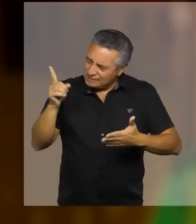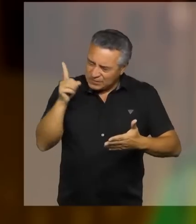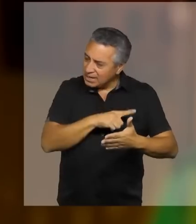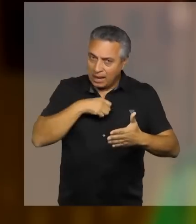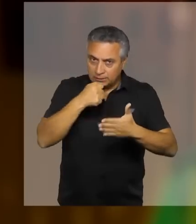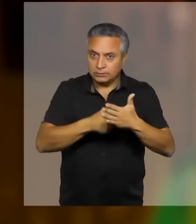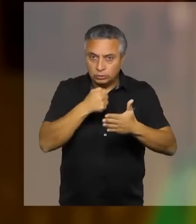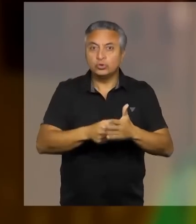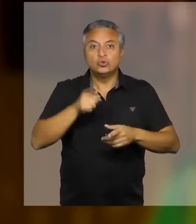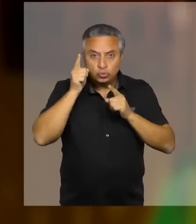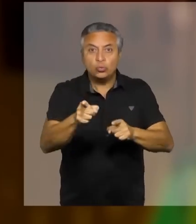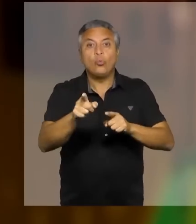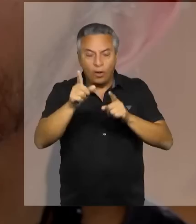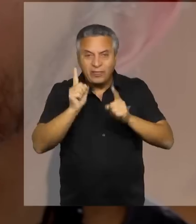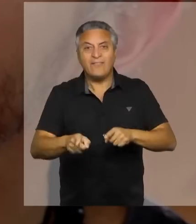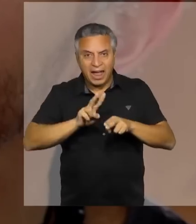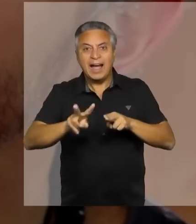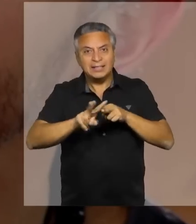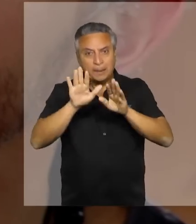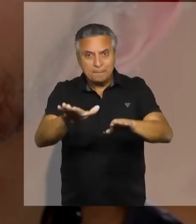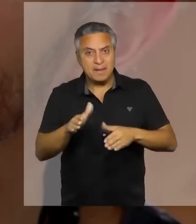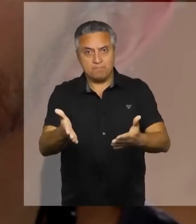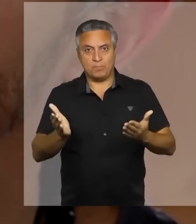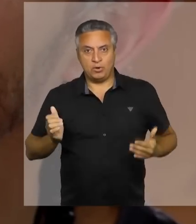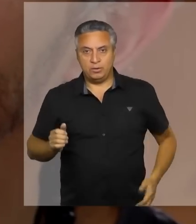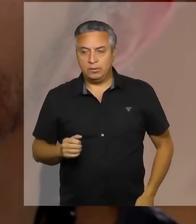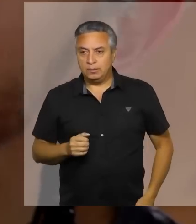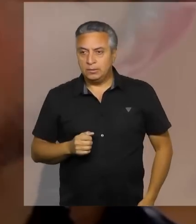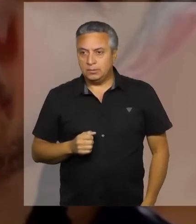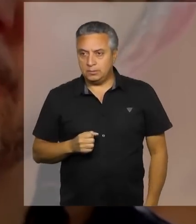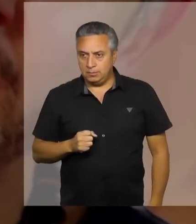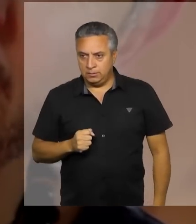tú deberías hacer lo mismo.